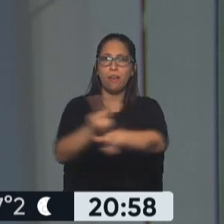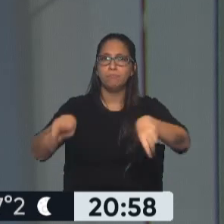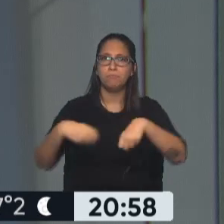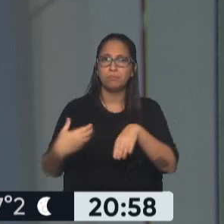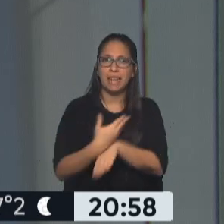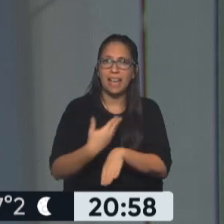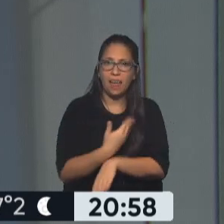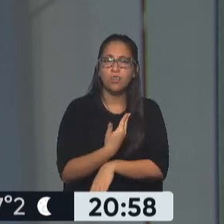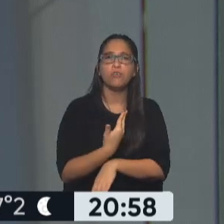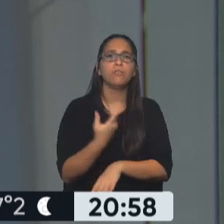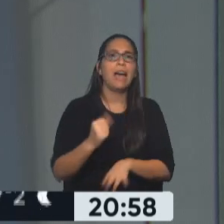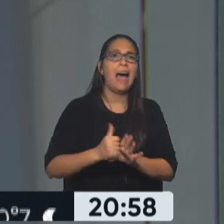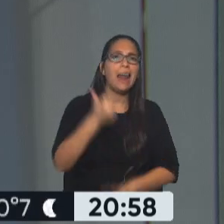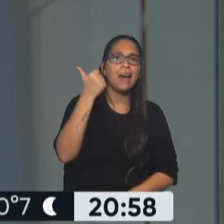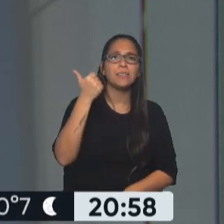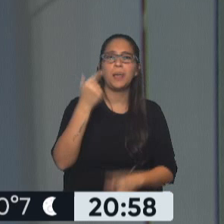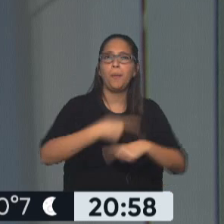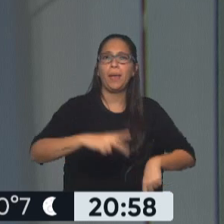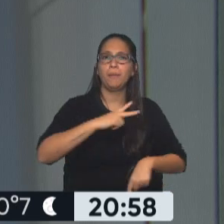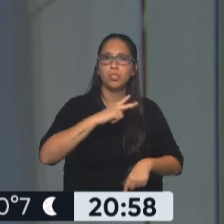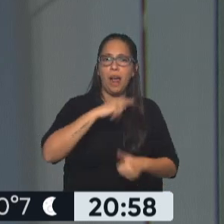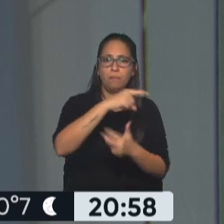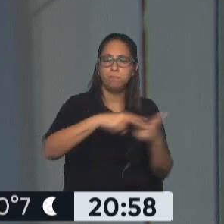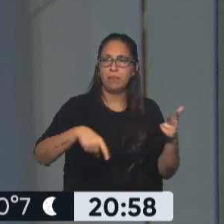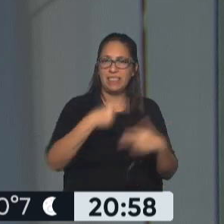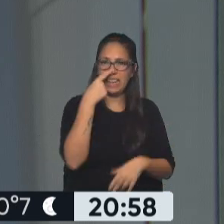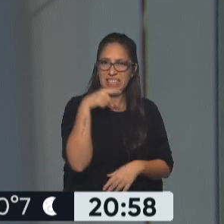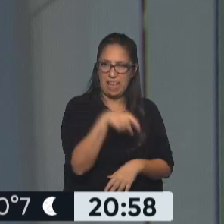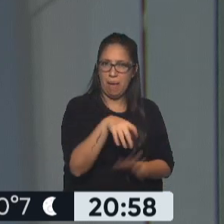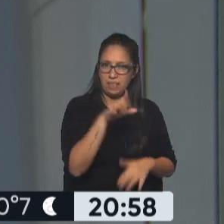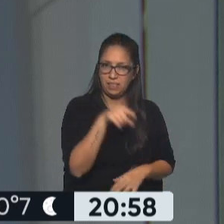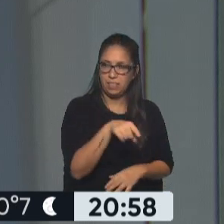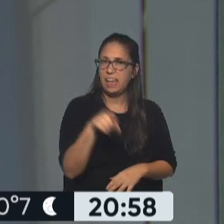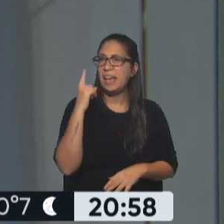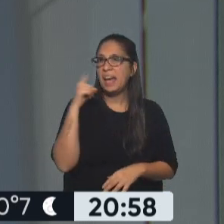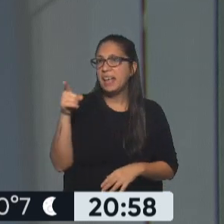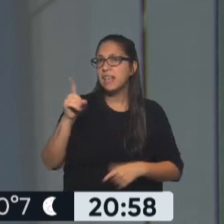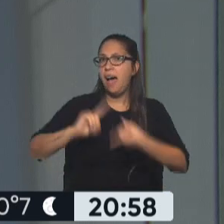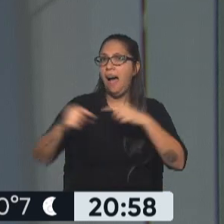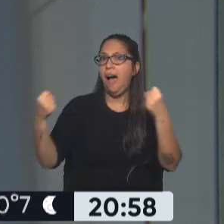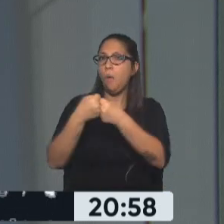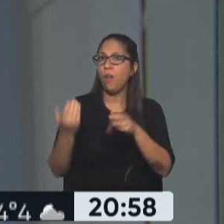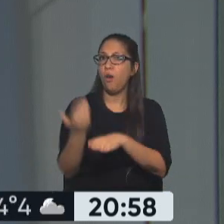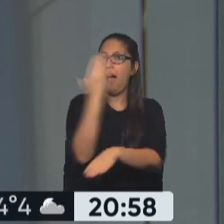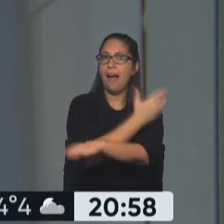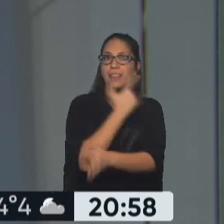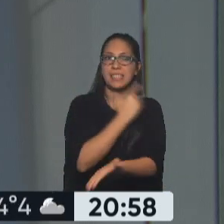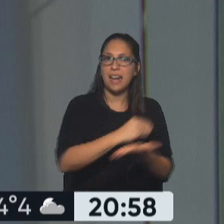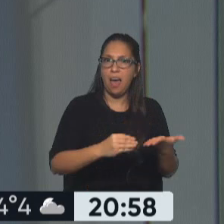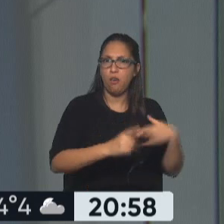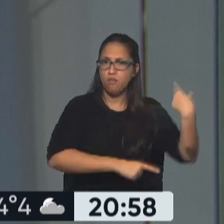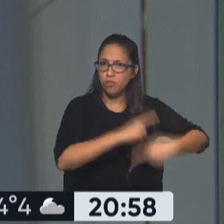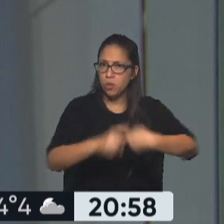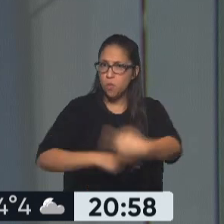lo que tiene que ver con ganancias, bienes personales. ¿Crees que van a llegar y respetar los acuerdos que ya se han hecho en el Senado, por el cual